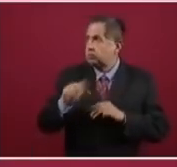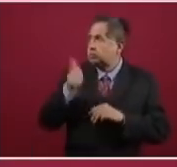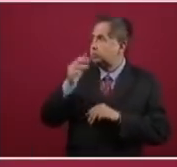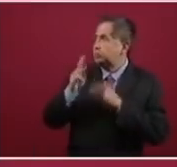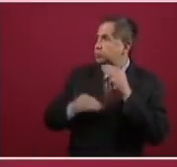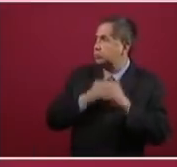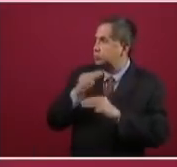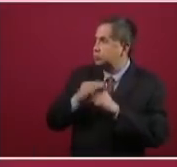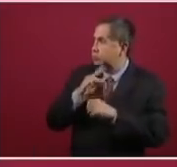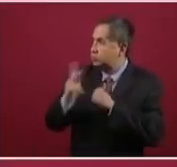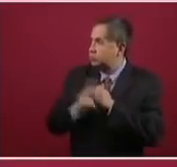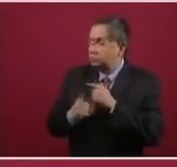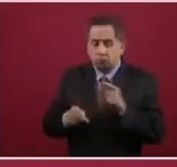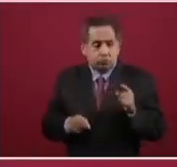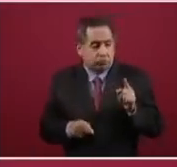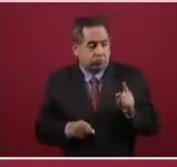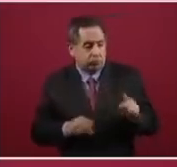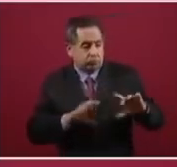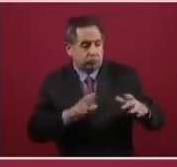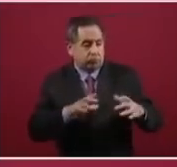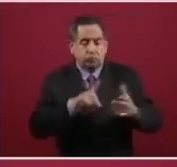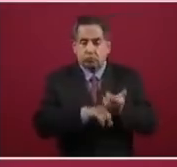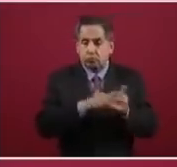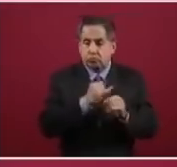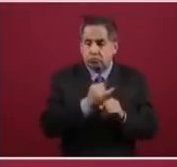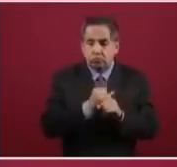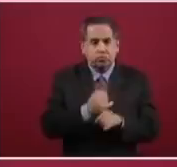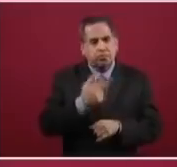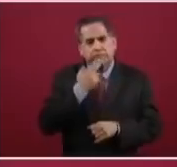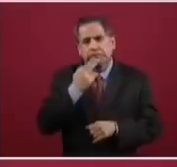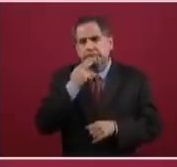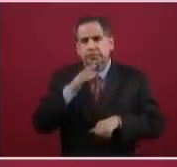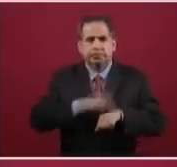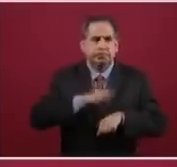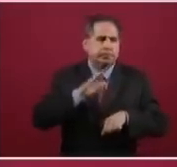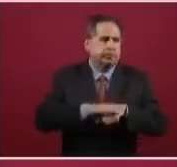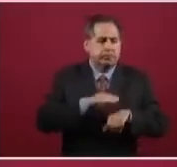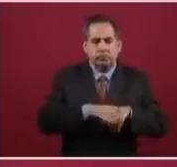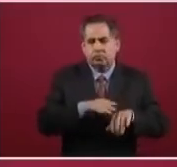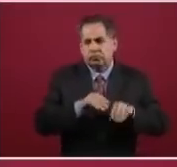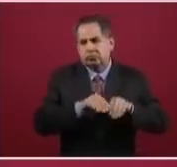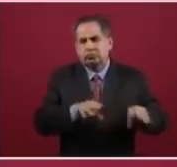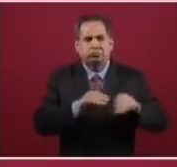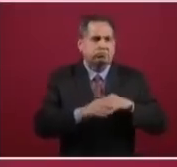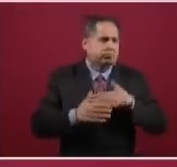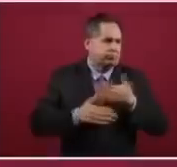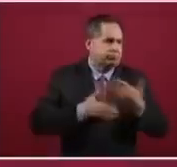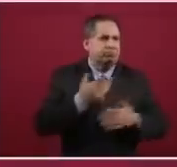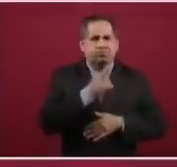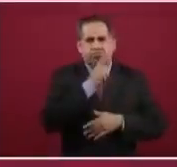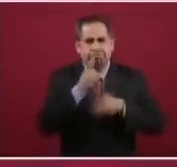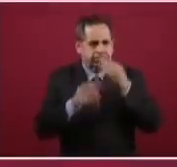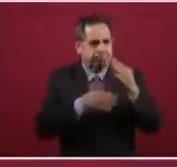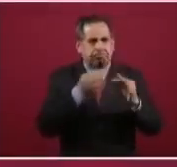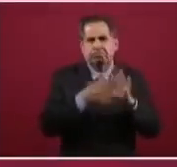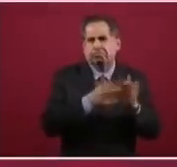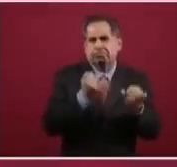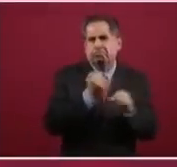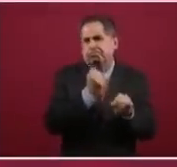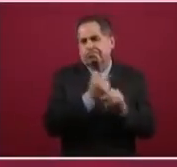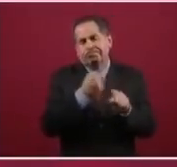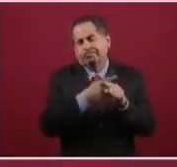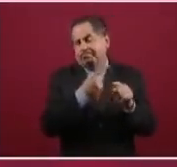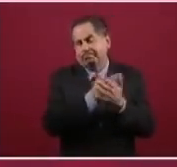países cada vez se utilizan más para para cuestiones de entretenimiento de noticias etcétera de